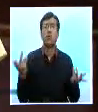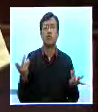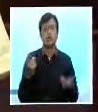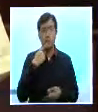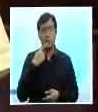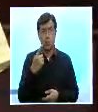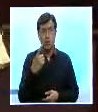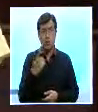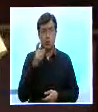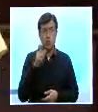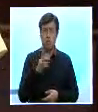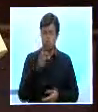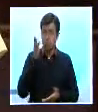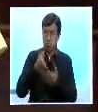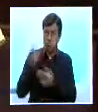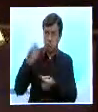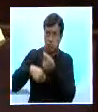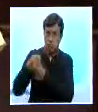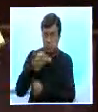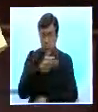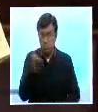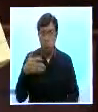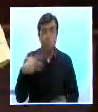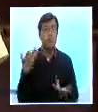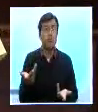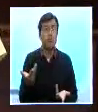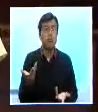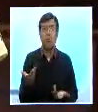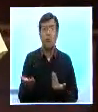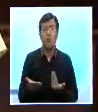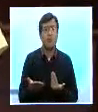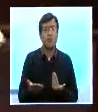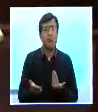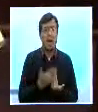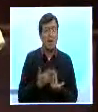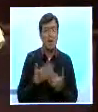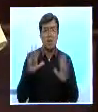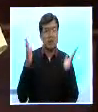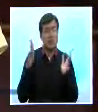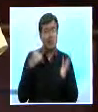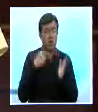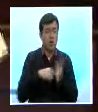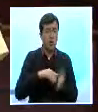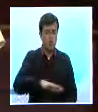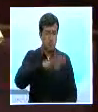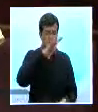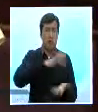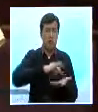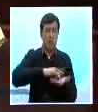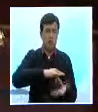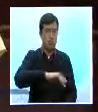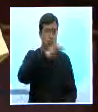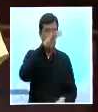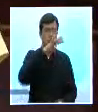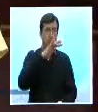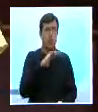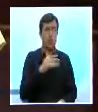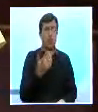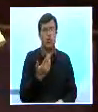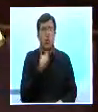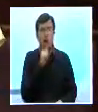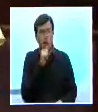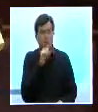al consumidor claro que lo podemos hacer pero no tenemos las facilidades si cosecha mucho arroz mojado húmedo